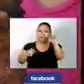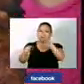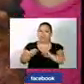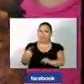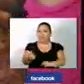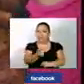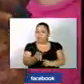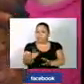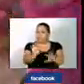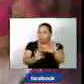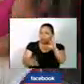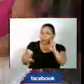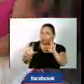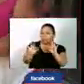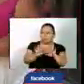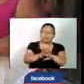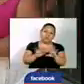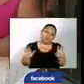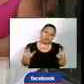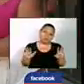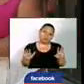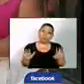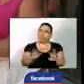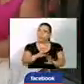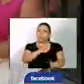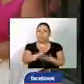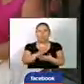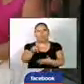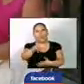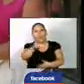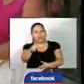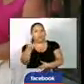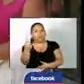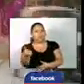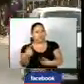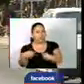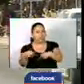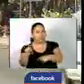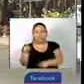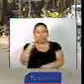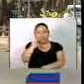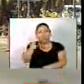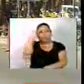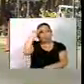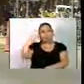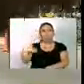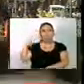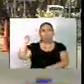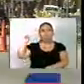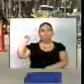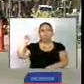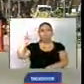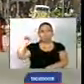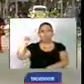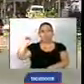algunas ya no están pero otras se mantienen como el caso de María López quien vende carne en este